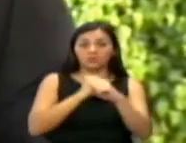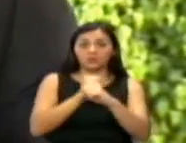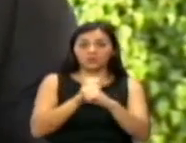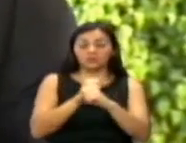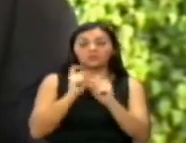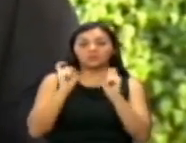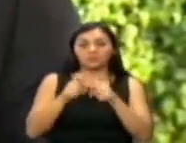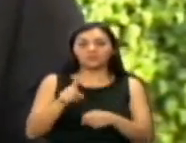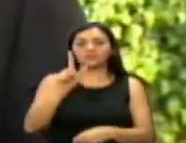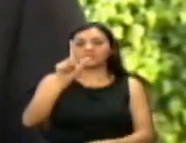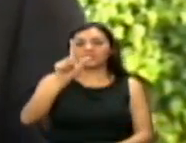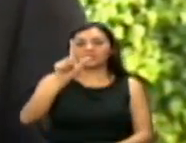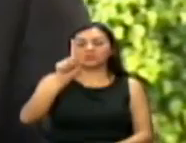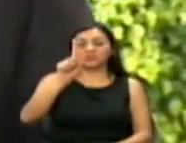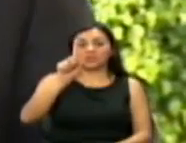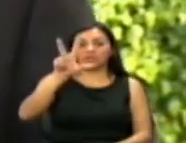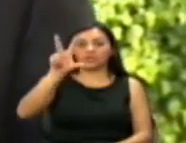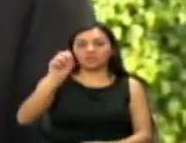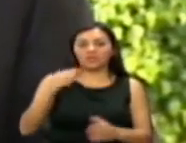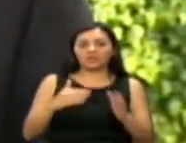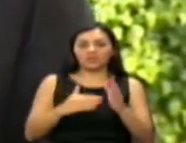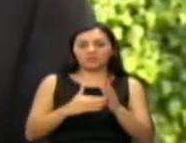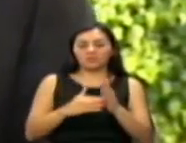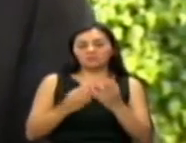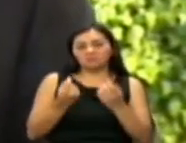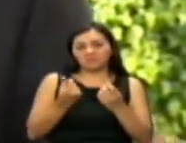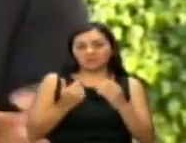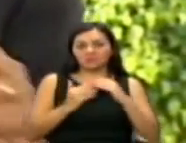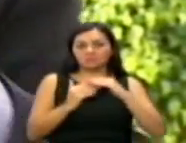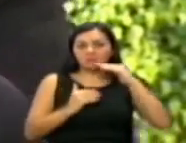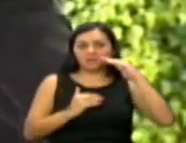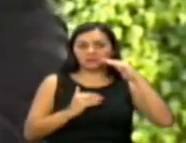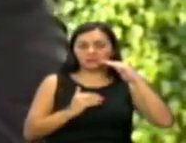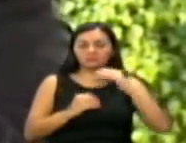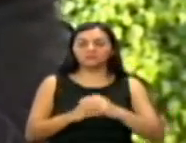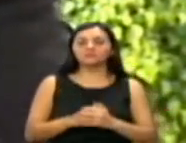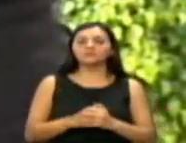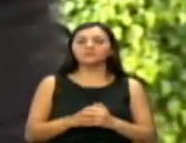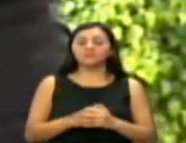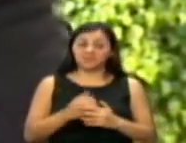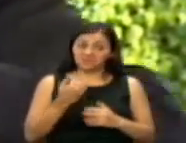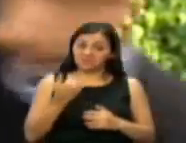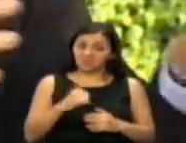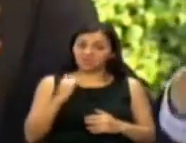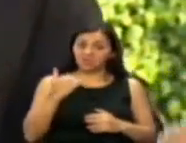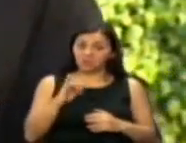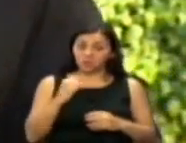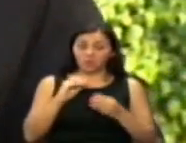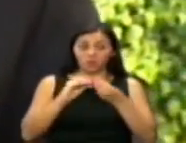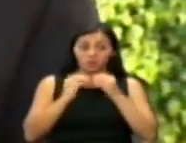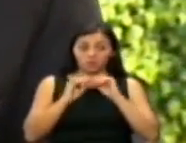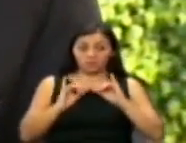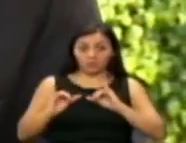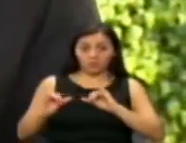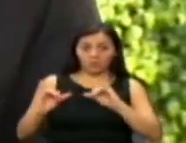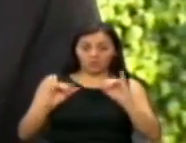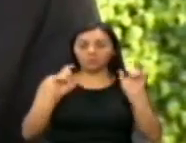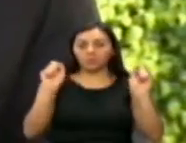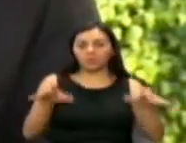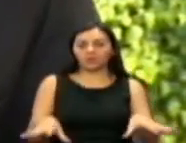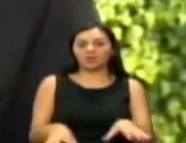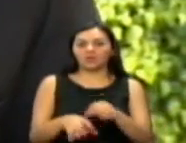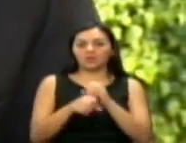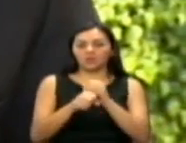cerca de 130 mil, o sea, casi 3 a 1. Entonces, si sigue ese ritmo, después del 2017 incluso recuperaremos lo perdido